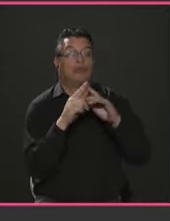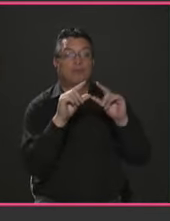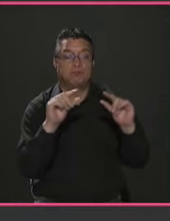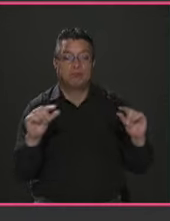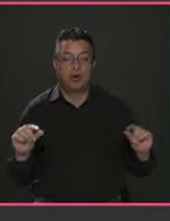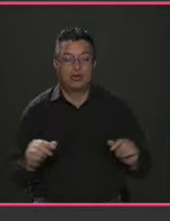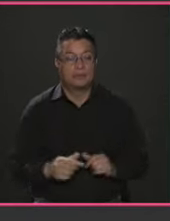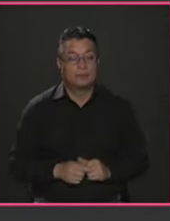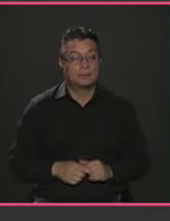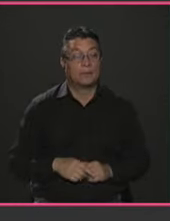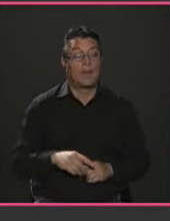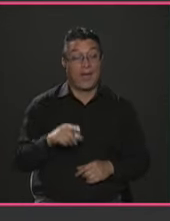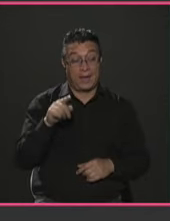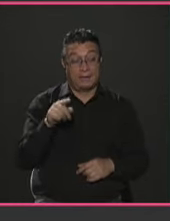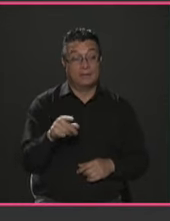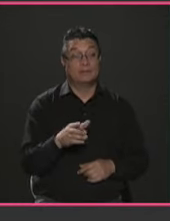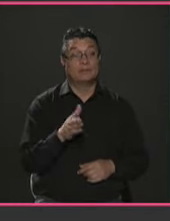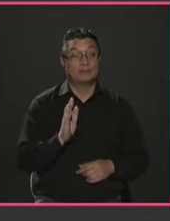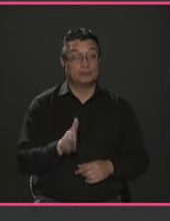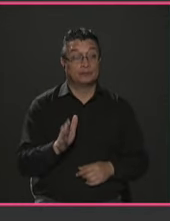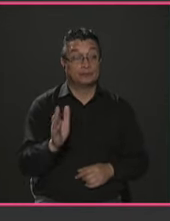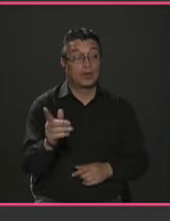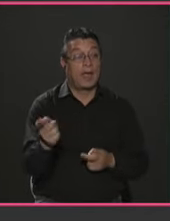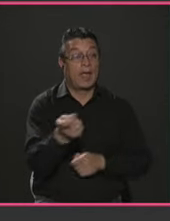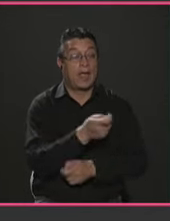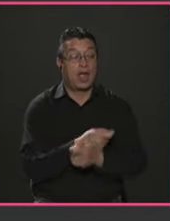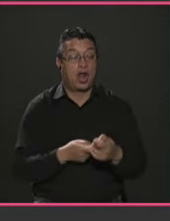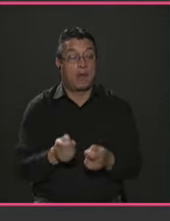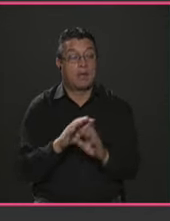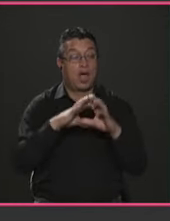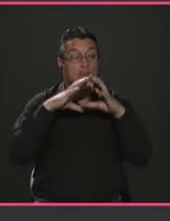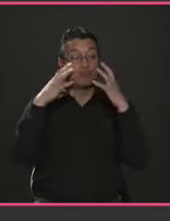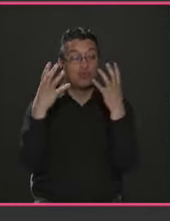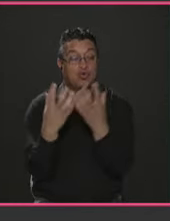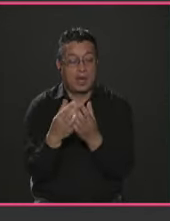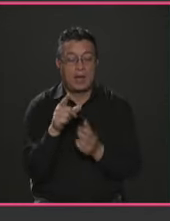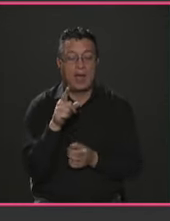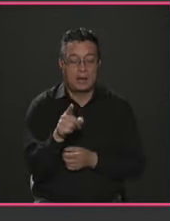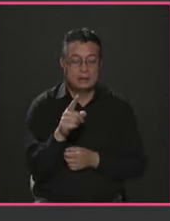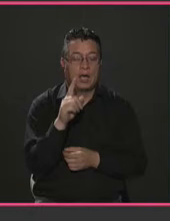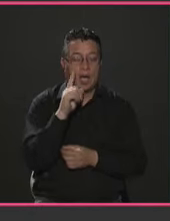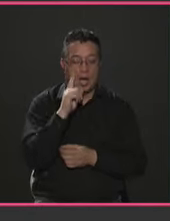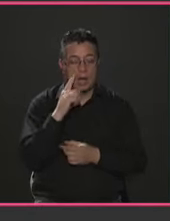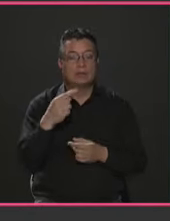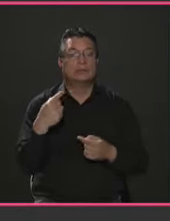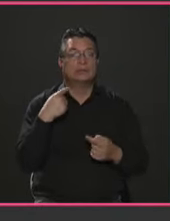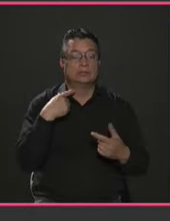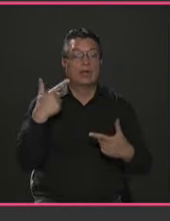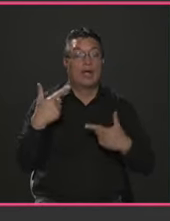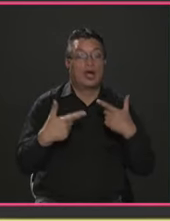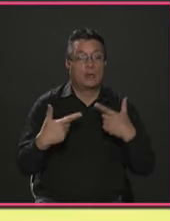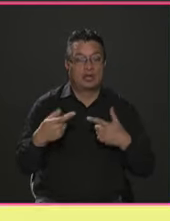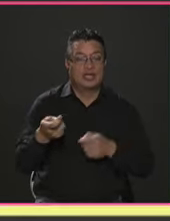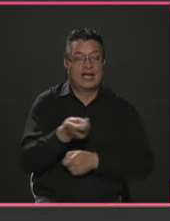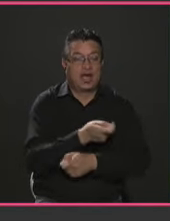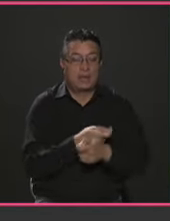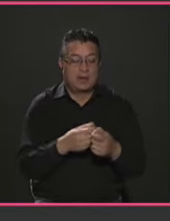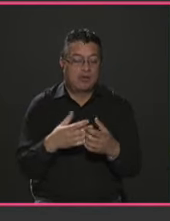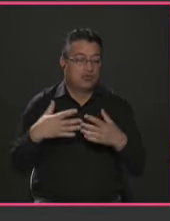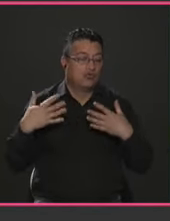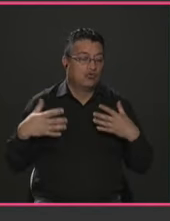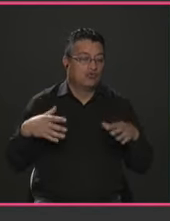emergentes mientras tante la economía mundial Esto está teniendo efectos de la economía política muy grandes la